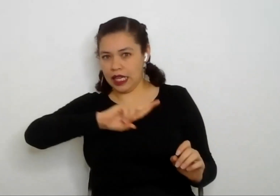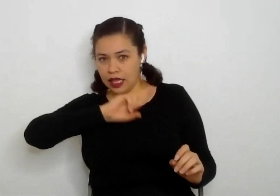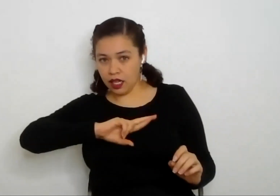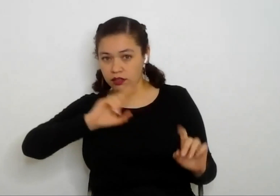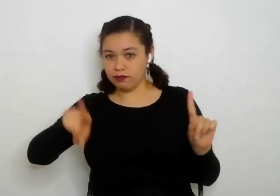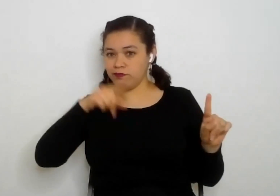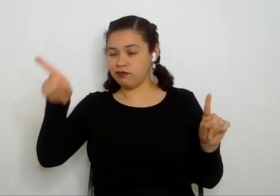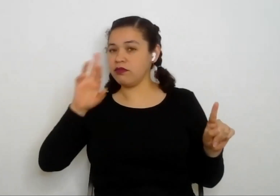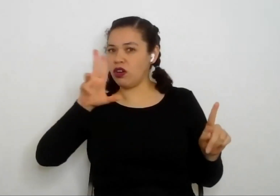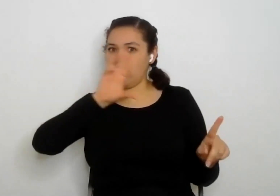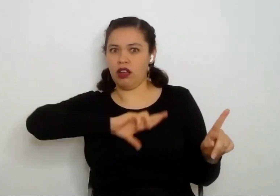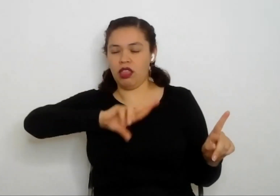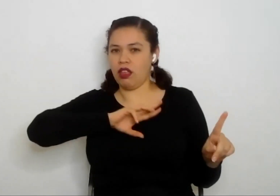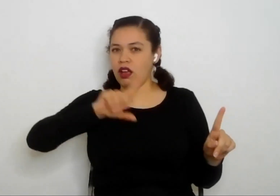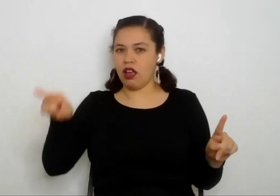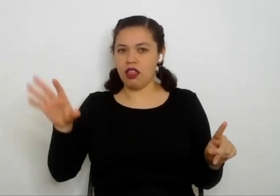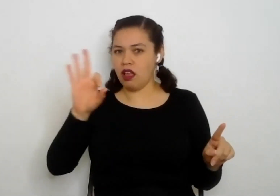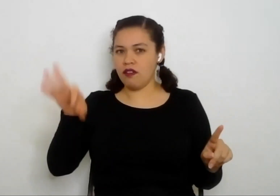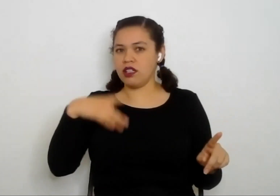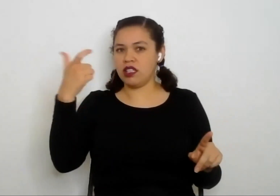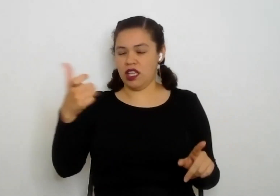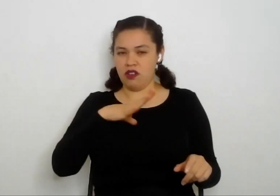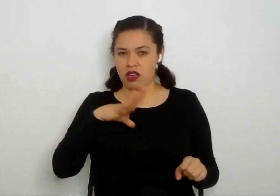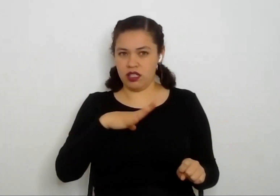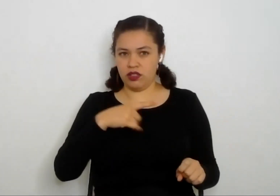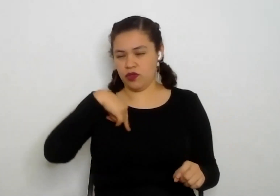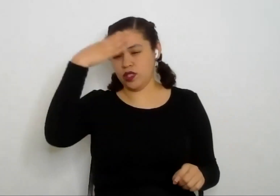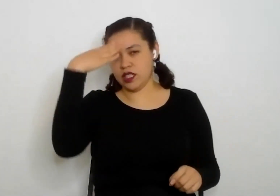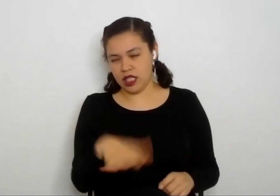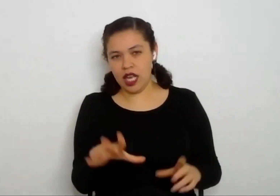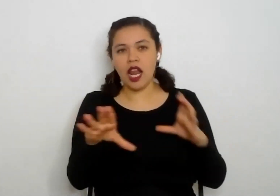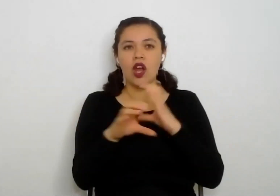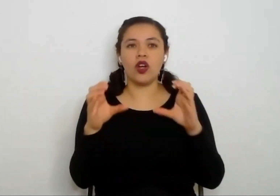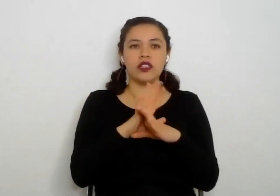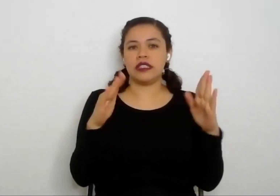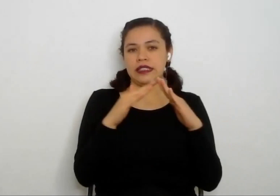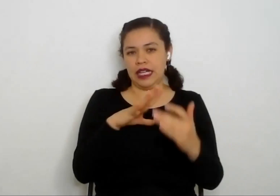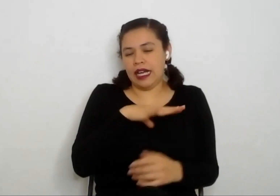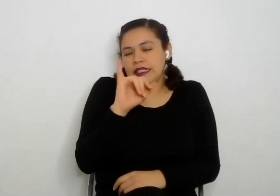rentarlo, aunque tengas el dinero. Yo sé que la gente en México quiere tener su casa, pero